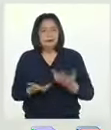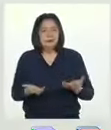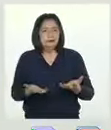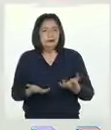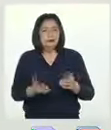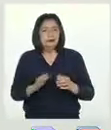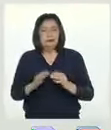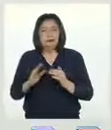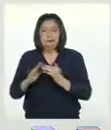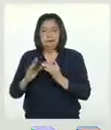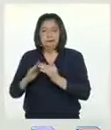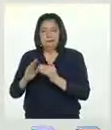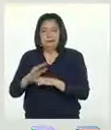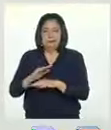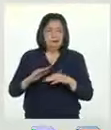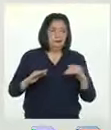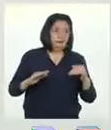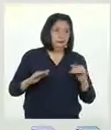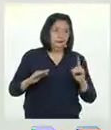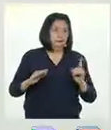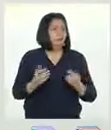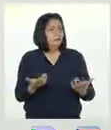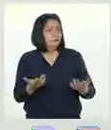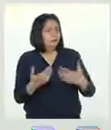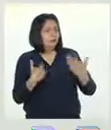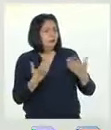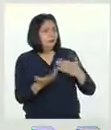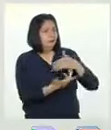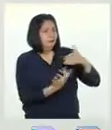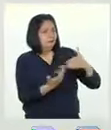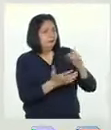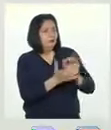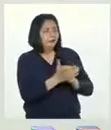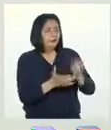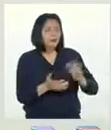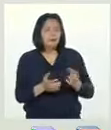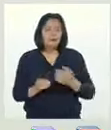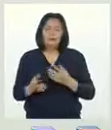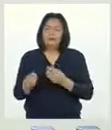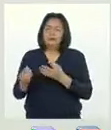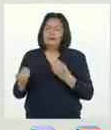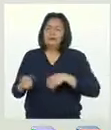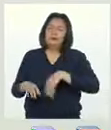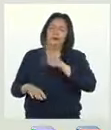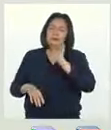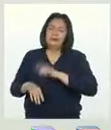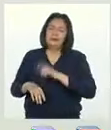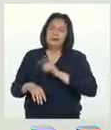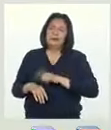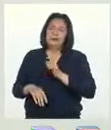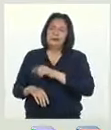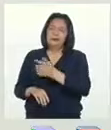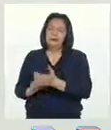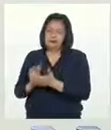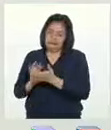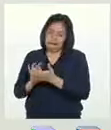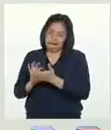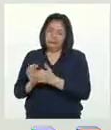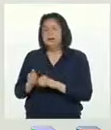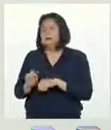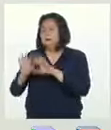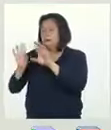de salir, han dejado de socializar con sus amigos o han empezado a pasar mucho más tiempo delante del celular,